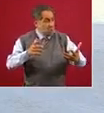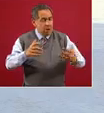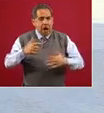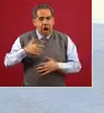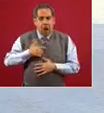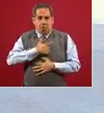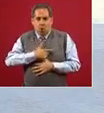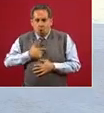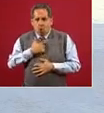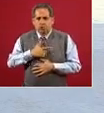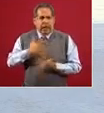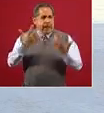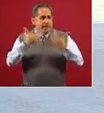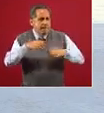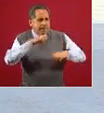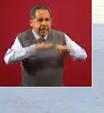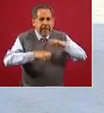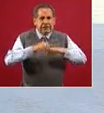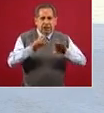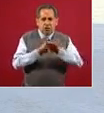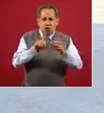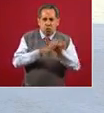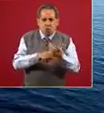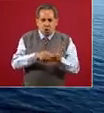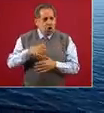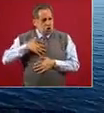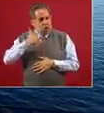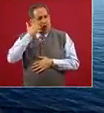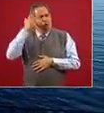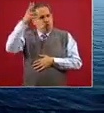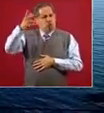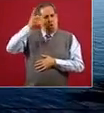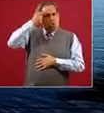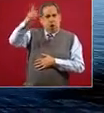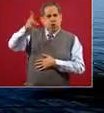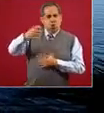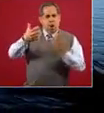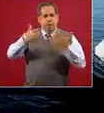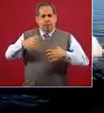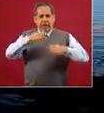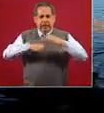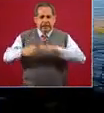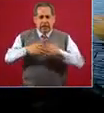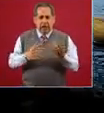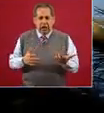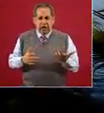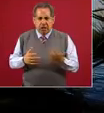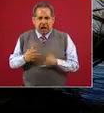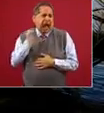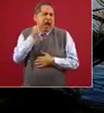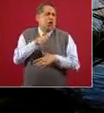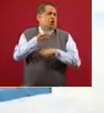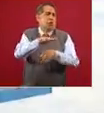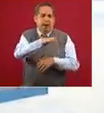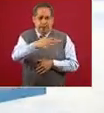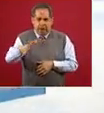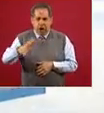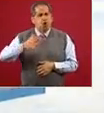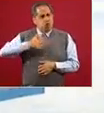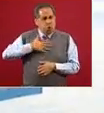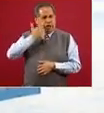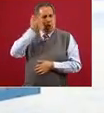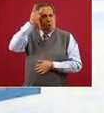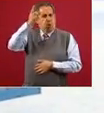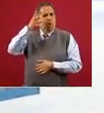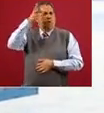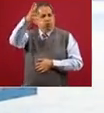todo el ambiente de las empresas. Me gustaría ser empresario algún día. O como he vivido aquí en Cerros, me gustaría que fuera algo de productos del mar. O sea, a mí me